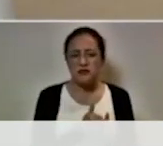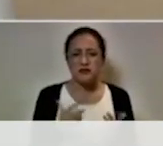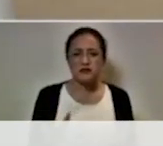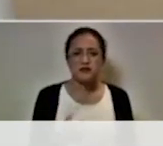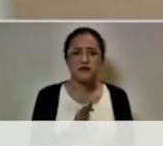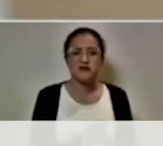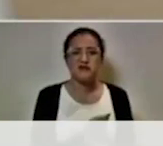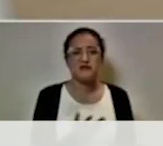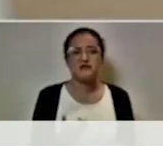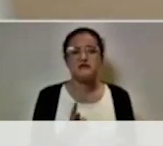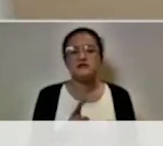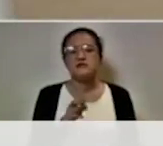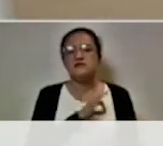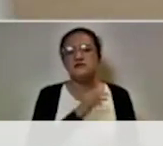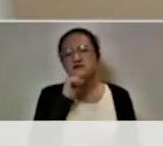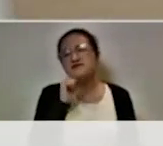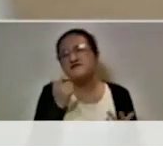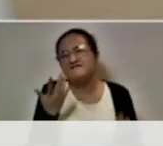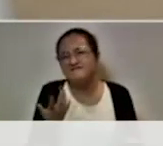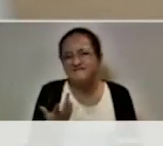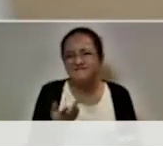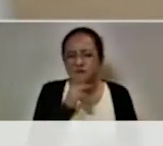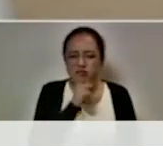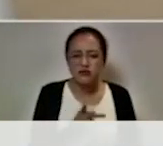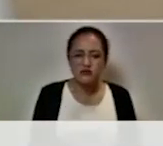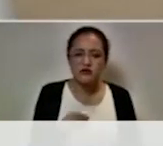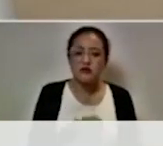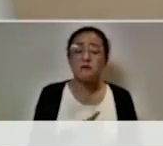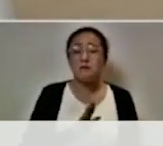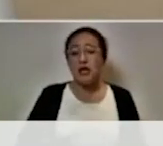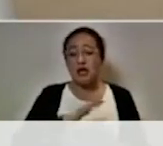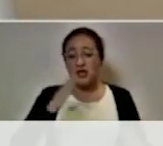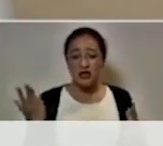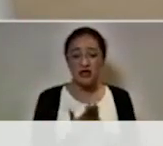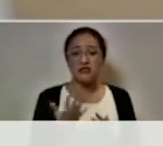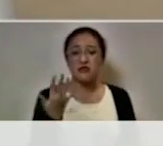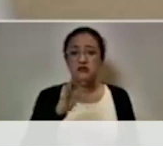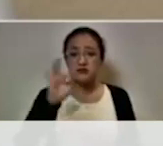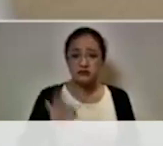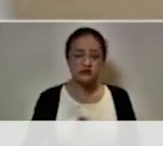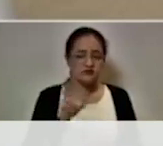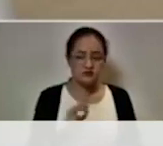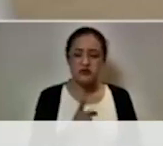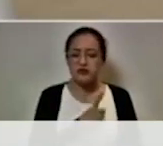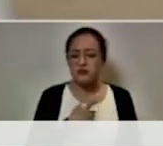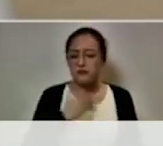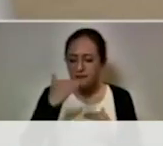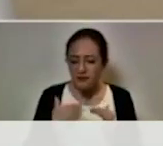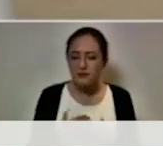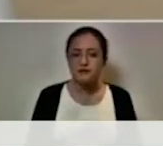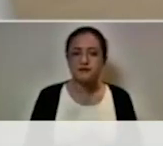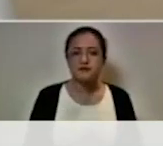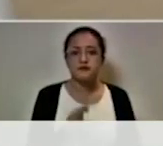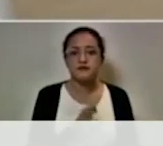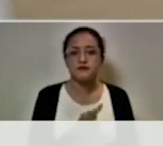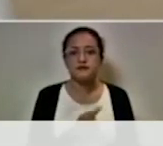el término correcto puede ser otro con más del 50% de cupo así es